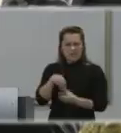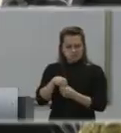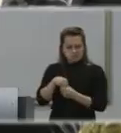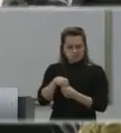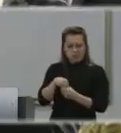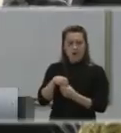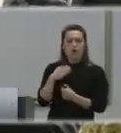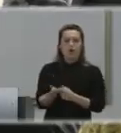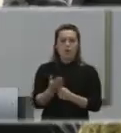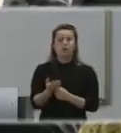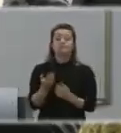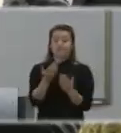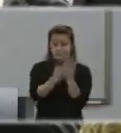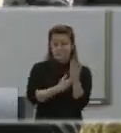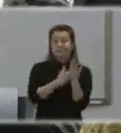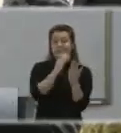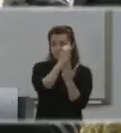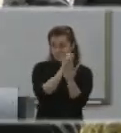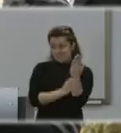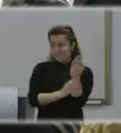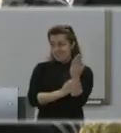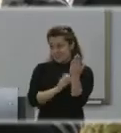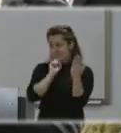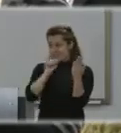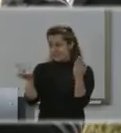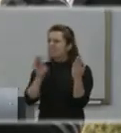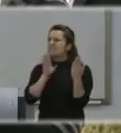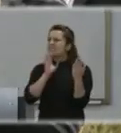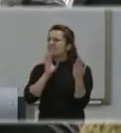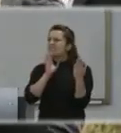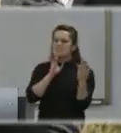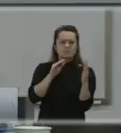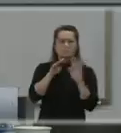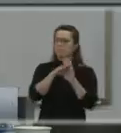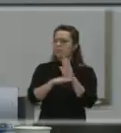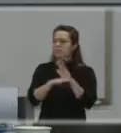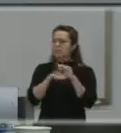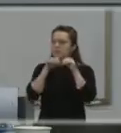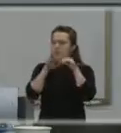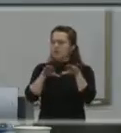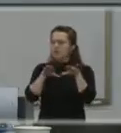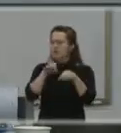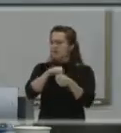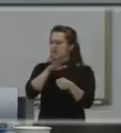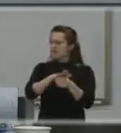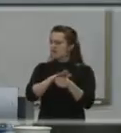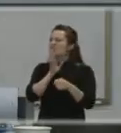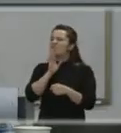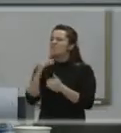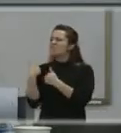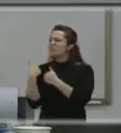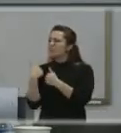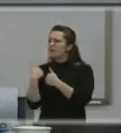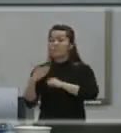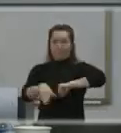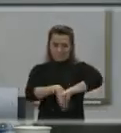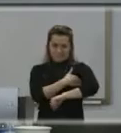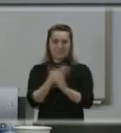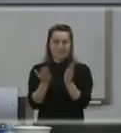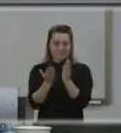Con un certificado médico. ¿Quién tiene en cabeza suya la política pública de discapacidad? El Ministerio de